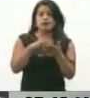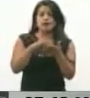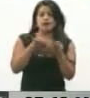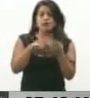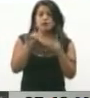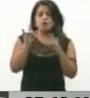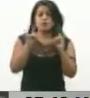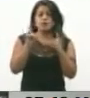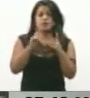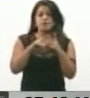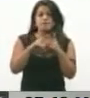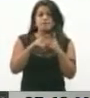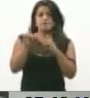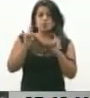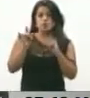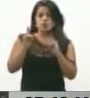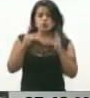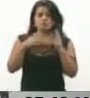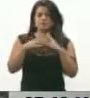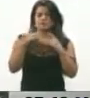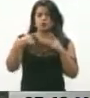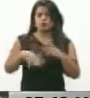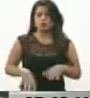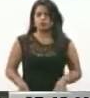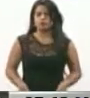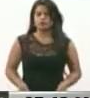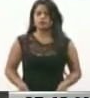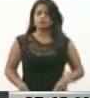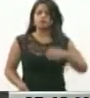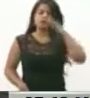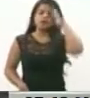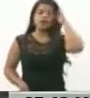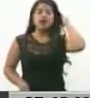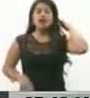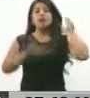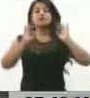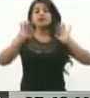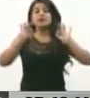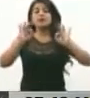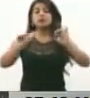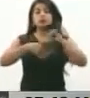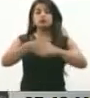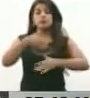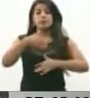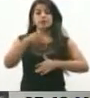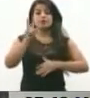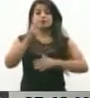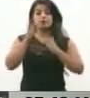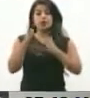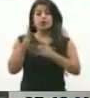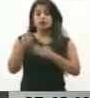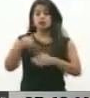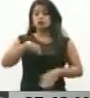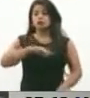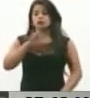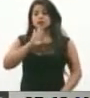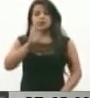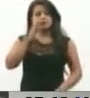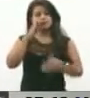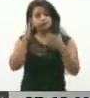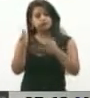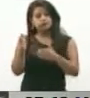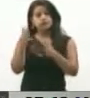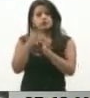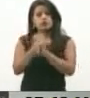Wi-Fi, alta velocidad, una cantidad de cosas. En el caso de Sudamérica, particularmente en el caso venezolano, nosotros nos hemos enfocado precisamente